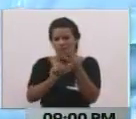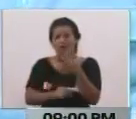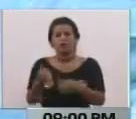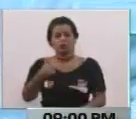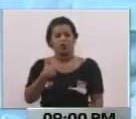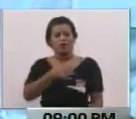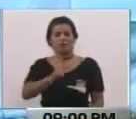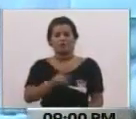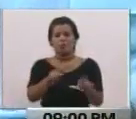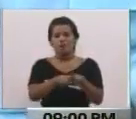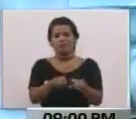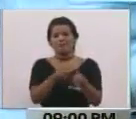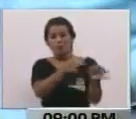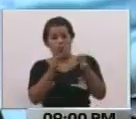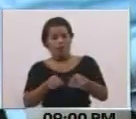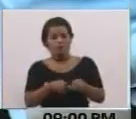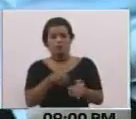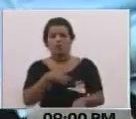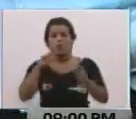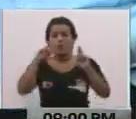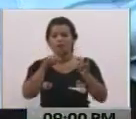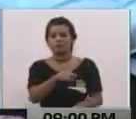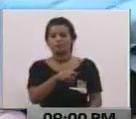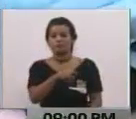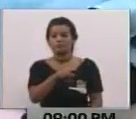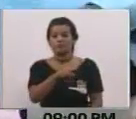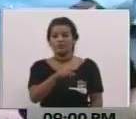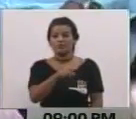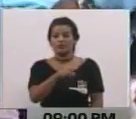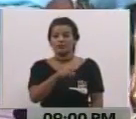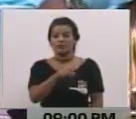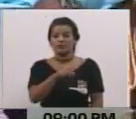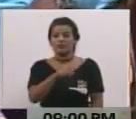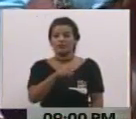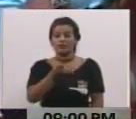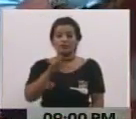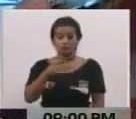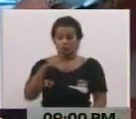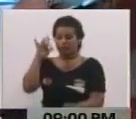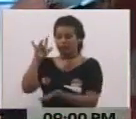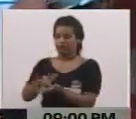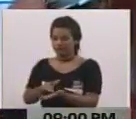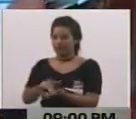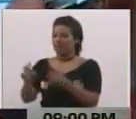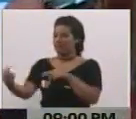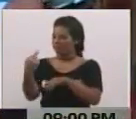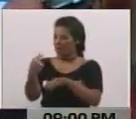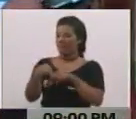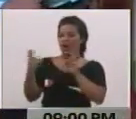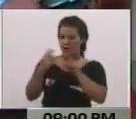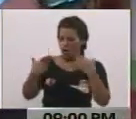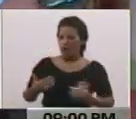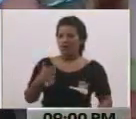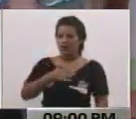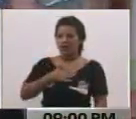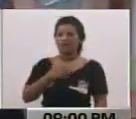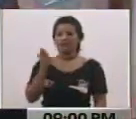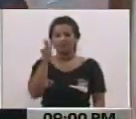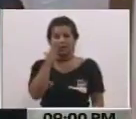pues, que cuando llegas a un lugar, todos te reconozcan y sepas,